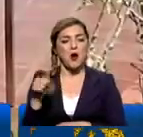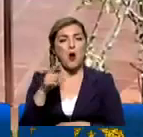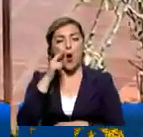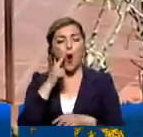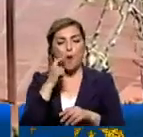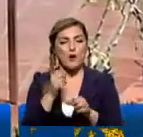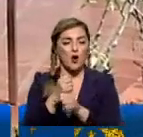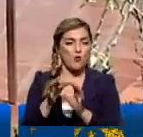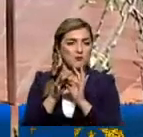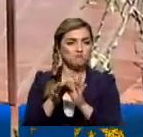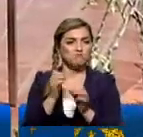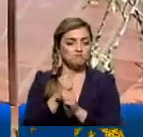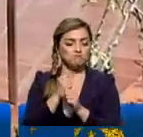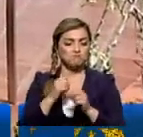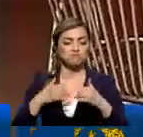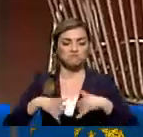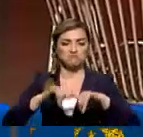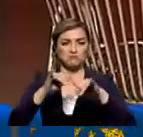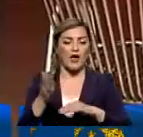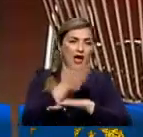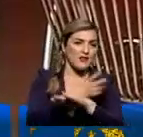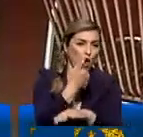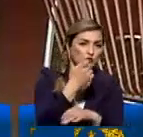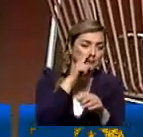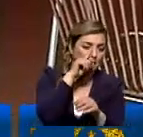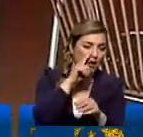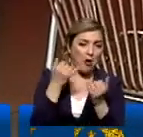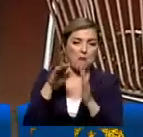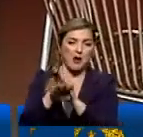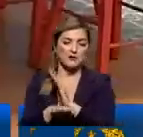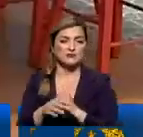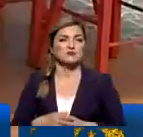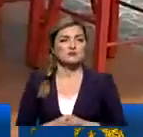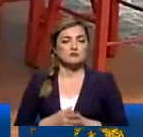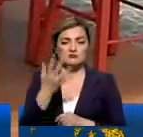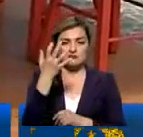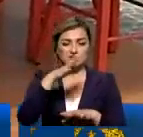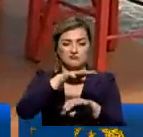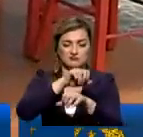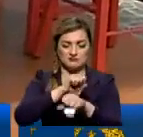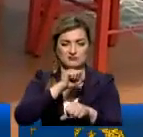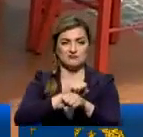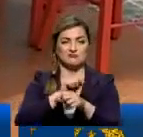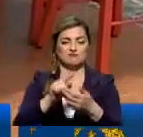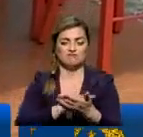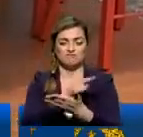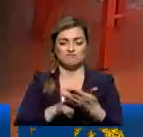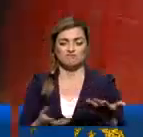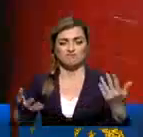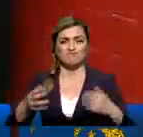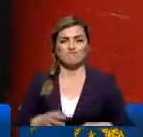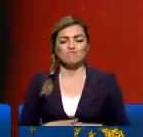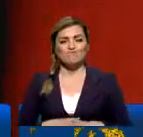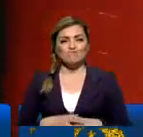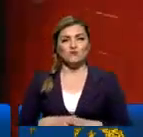de trabajo. Antes eran 11, pero ven el miedo volver, pues las 15 reservaciones que tenían fueron canceladas. Además, para ellos,